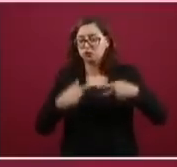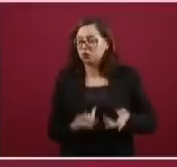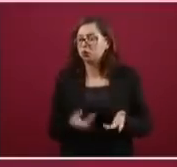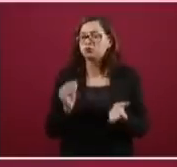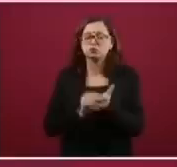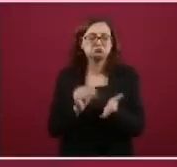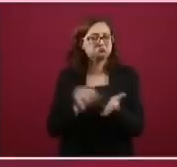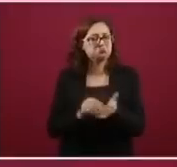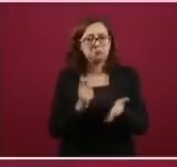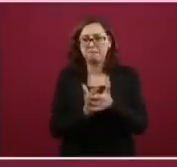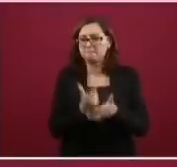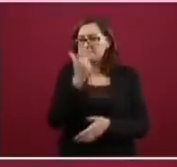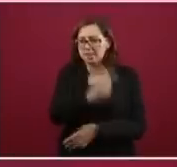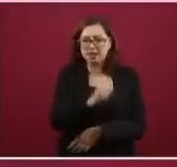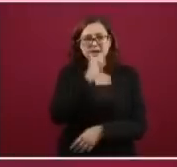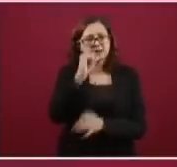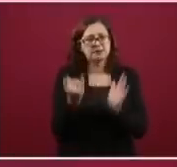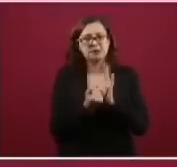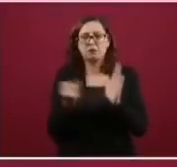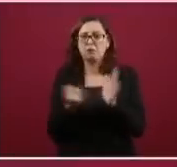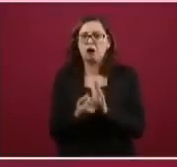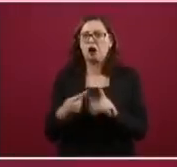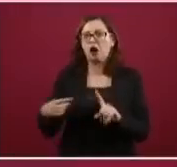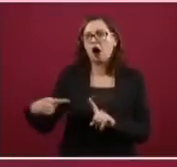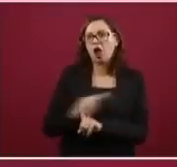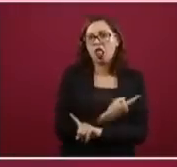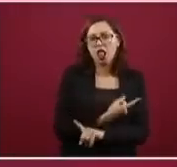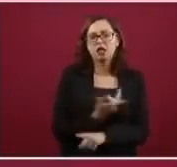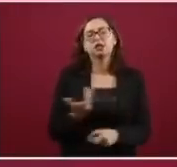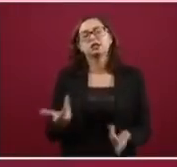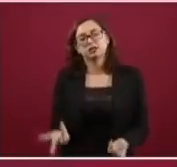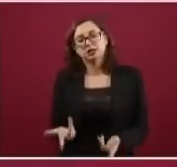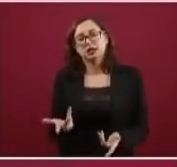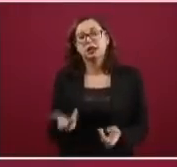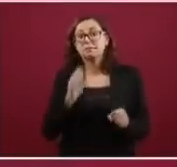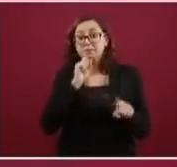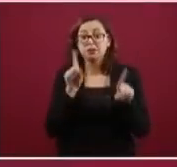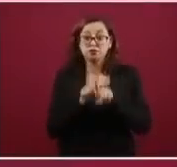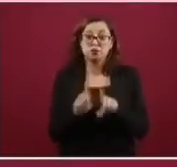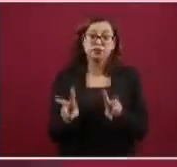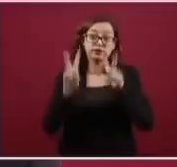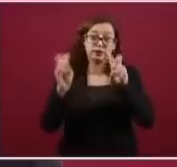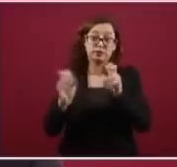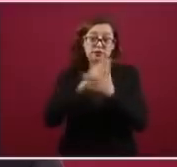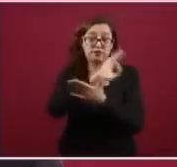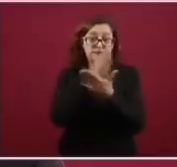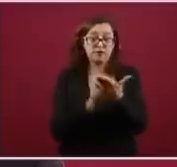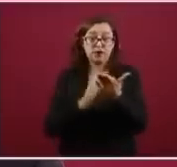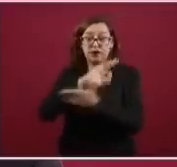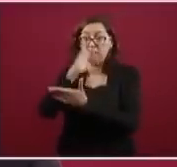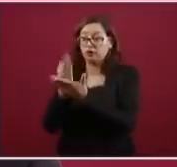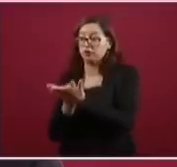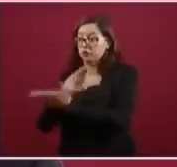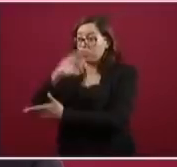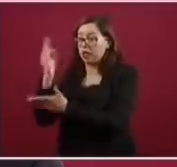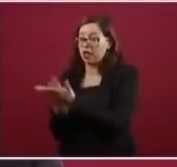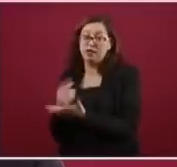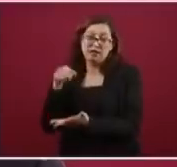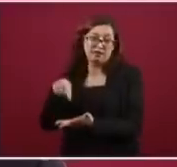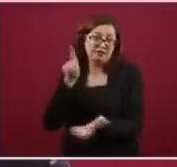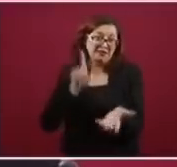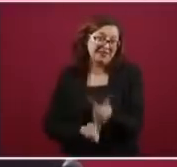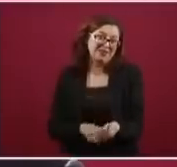relativamente importantes y como ha sido en el caso de las de las facturas ni siquiera son temas de ilusión son incluso temas de